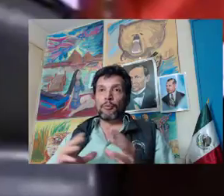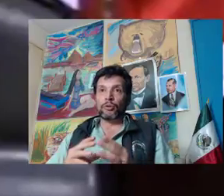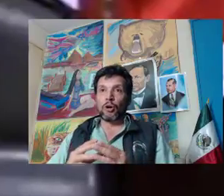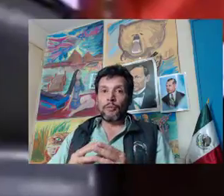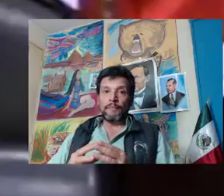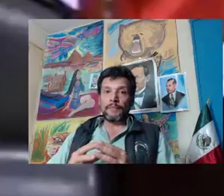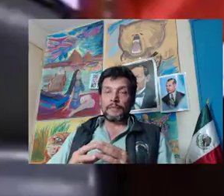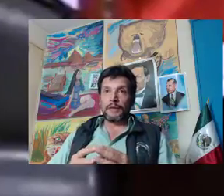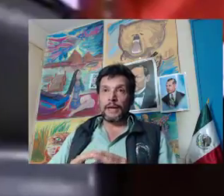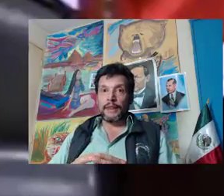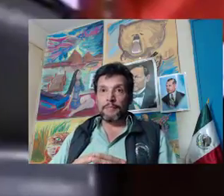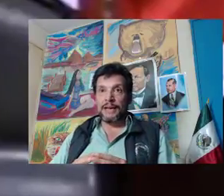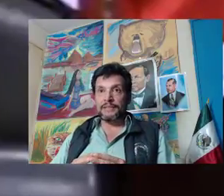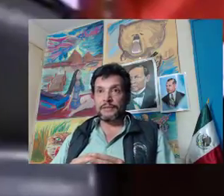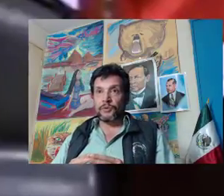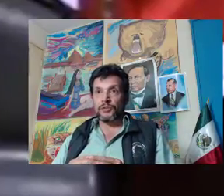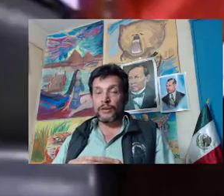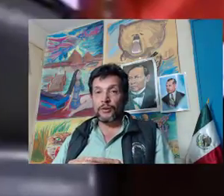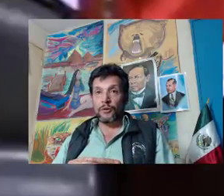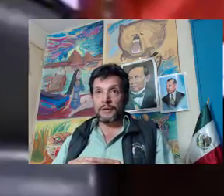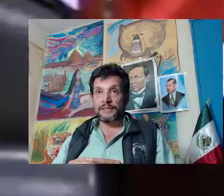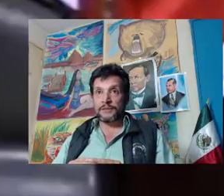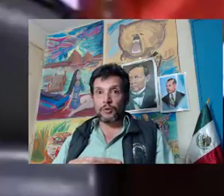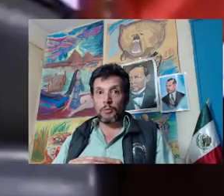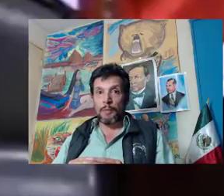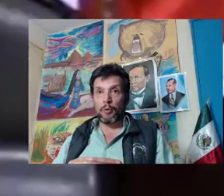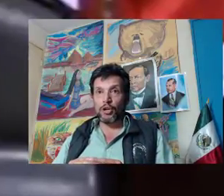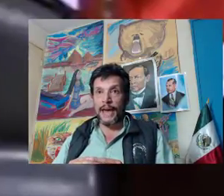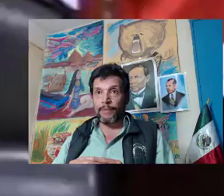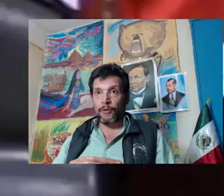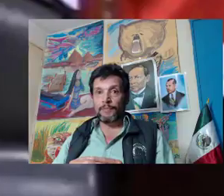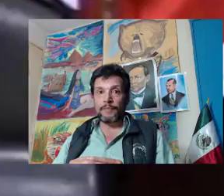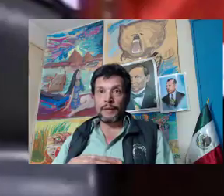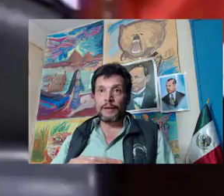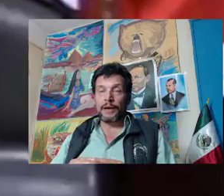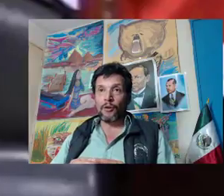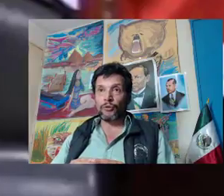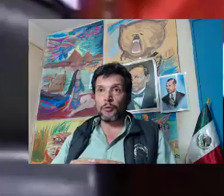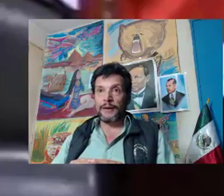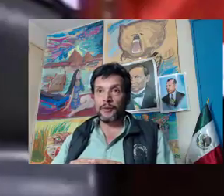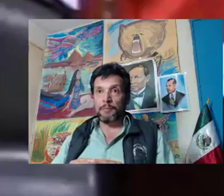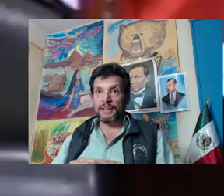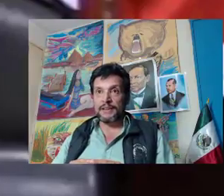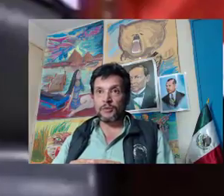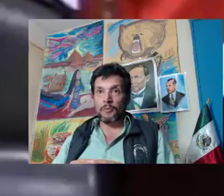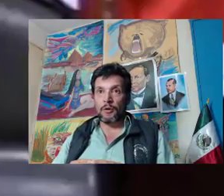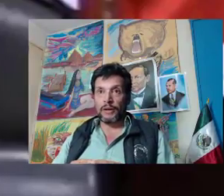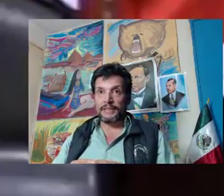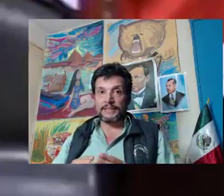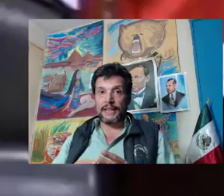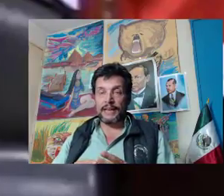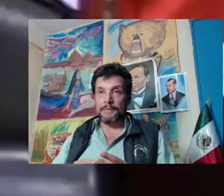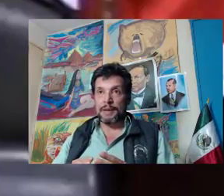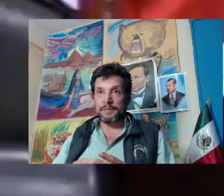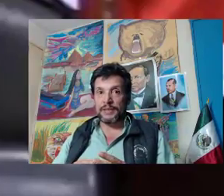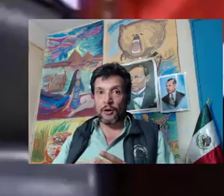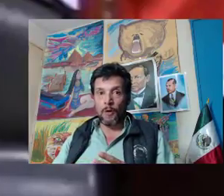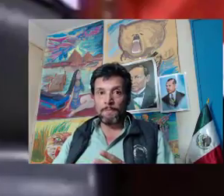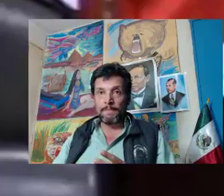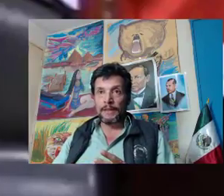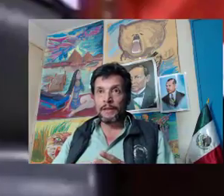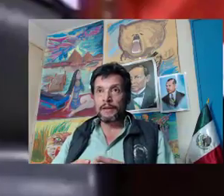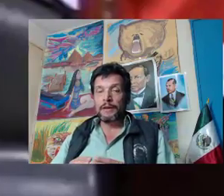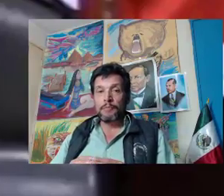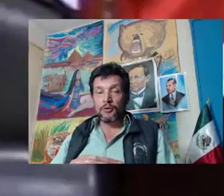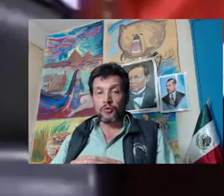¿Vieron lo que apuntó? Que además Rosario Robles estuvo apoyando en contubernio a empresas como Nestlé y